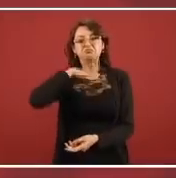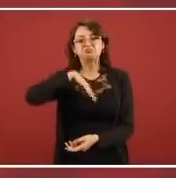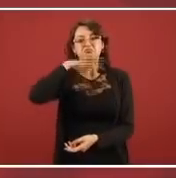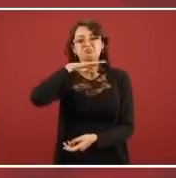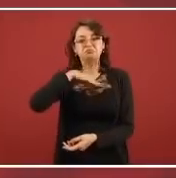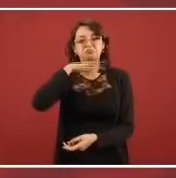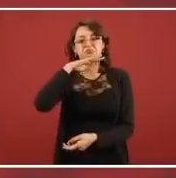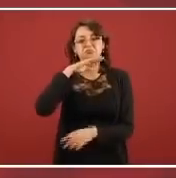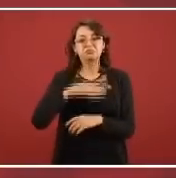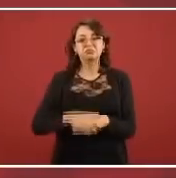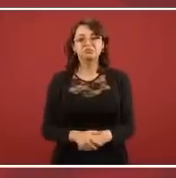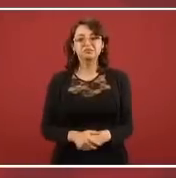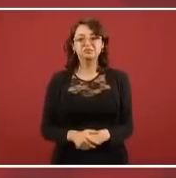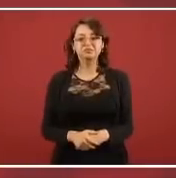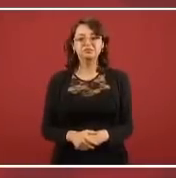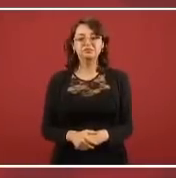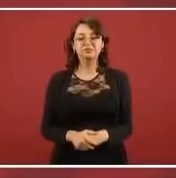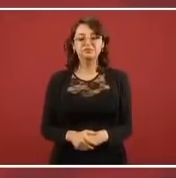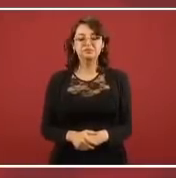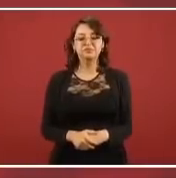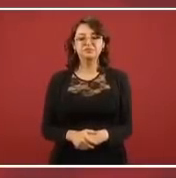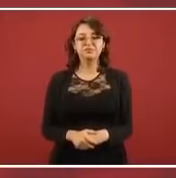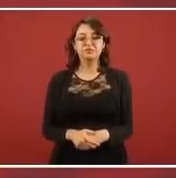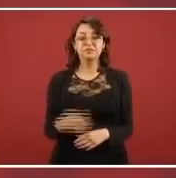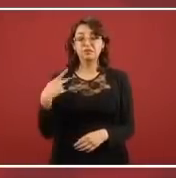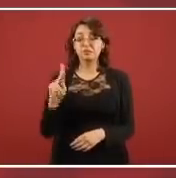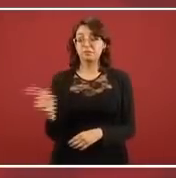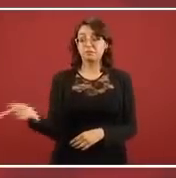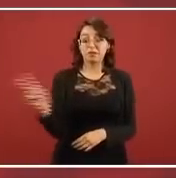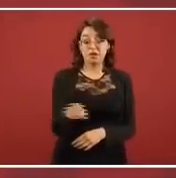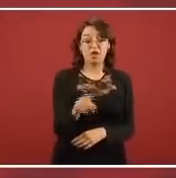como si nada. Y contra Emilio,